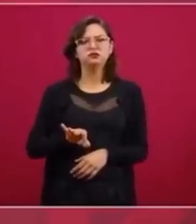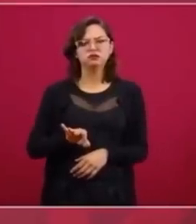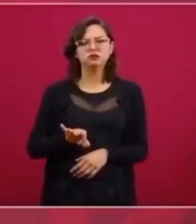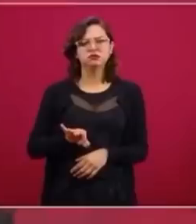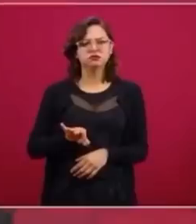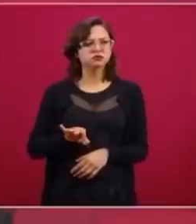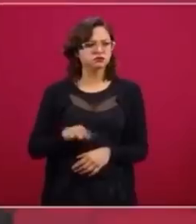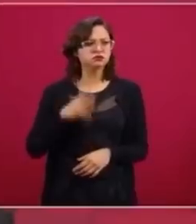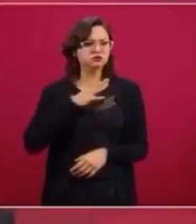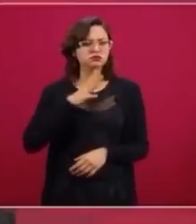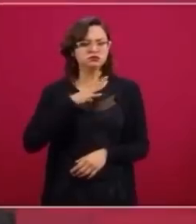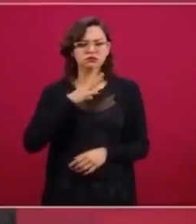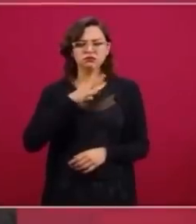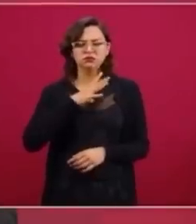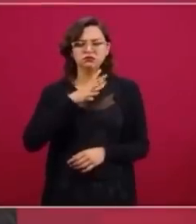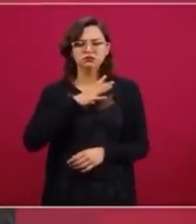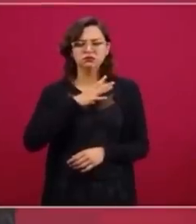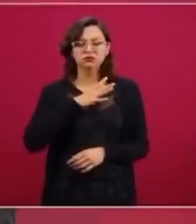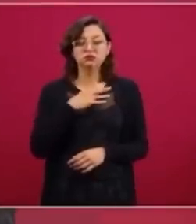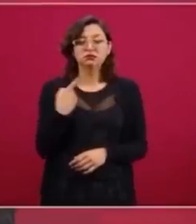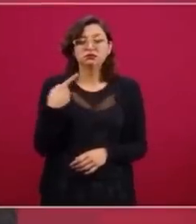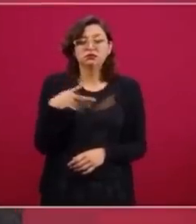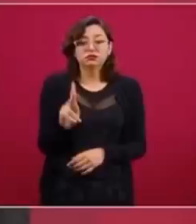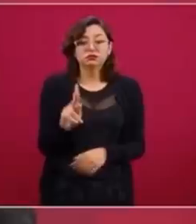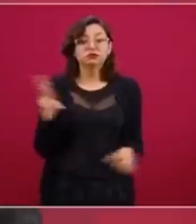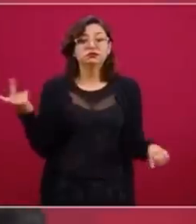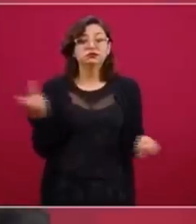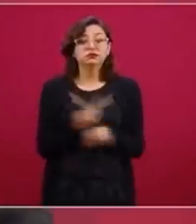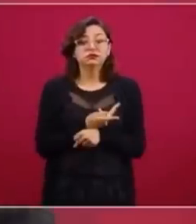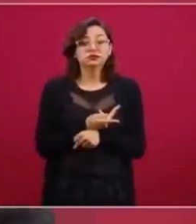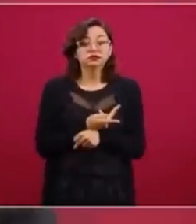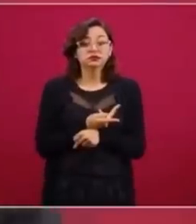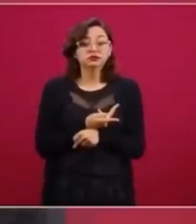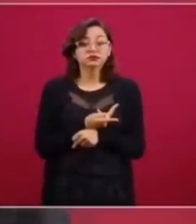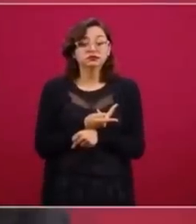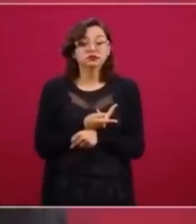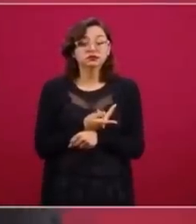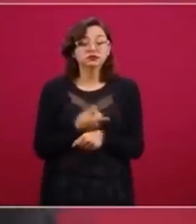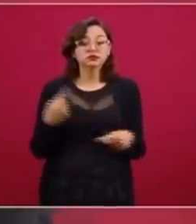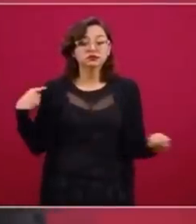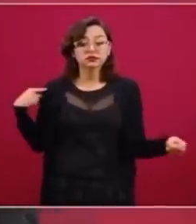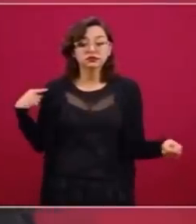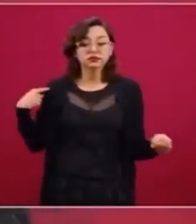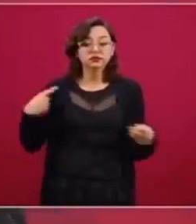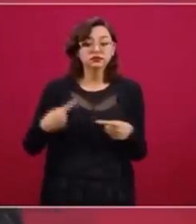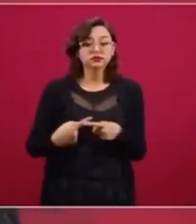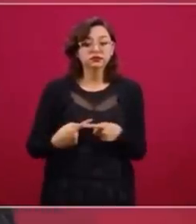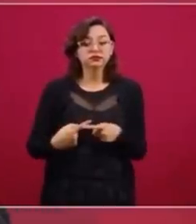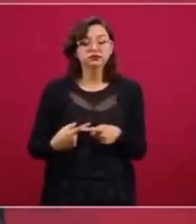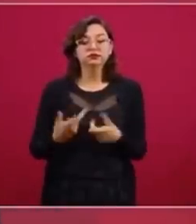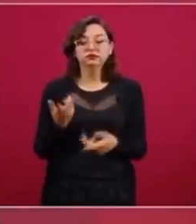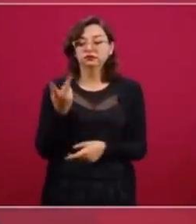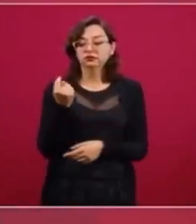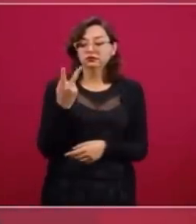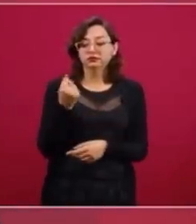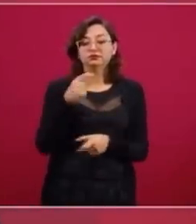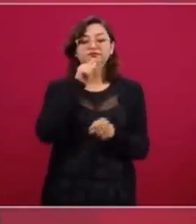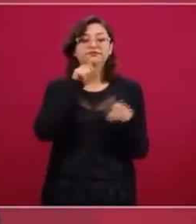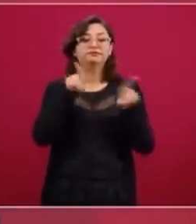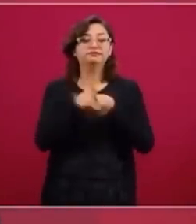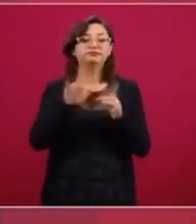de los hogares, pero resulta que en los últimos tiempos la televisión se volvió de paga